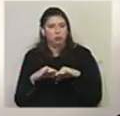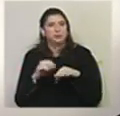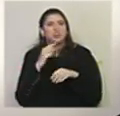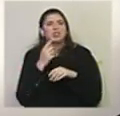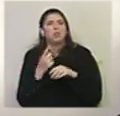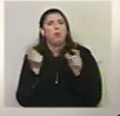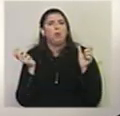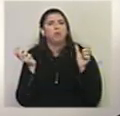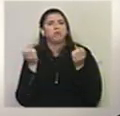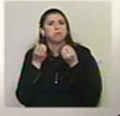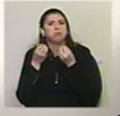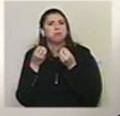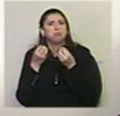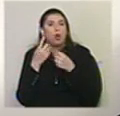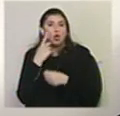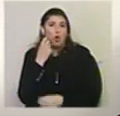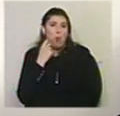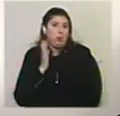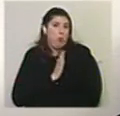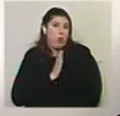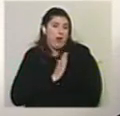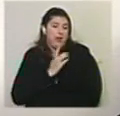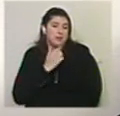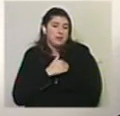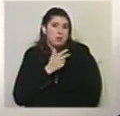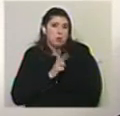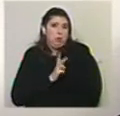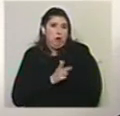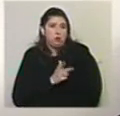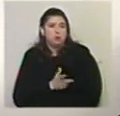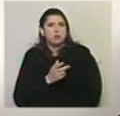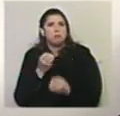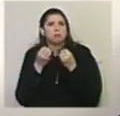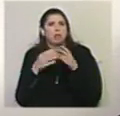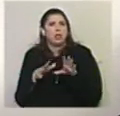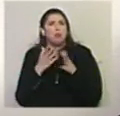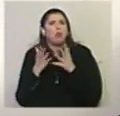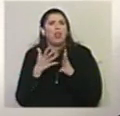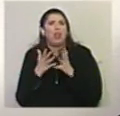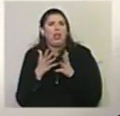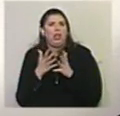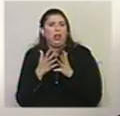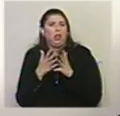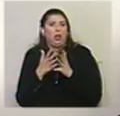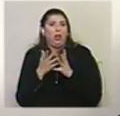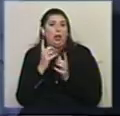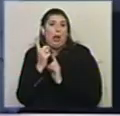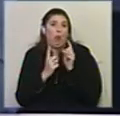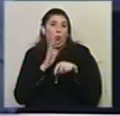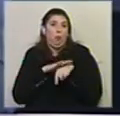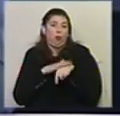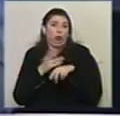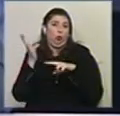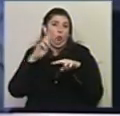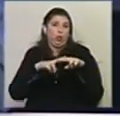la noción, los hombres, las mujeres, los seres humanos, de que somos finitos y biodegradables. Y